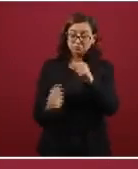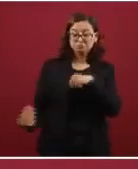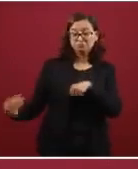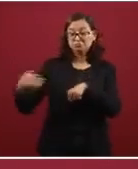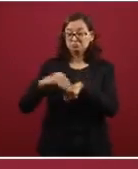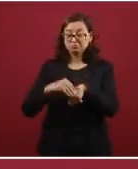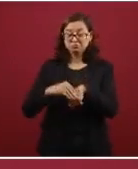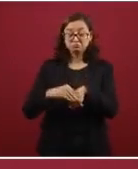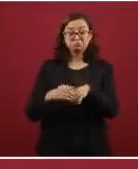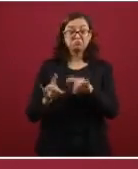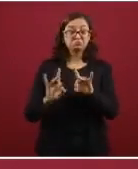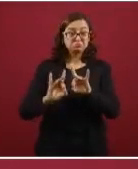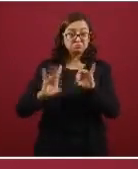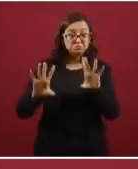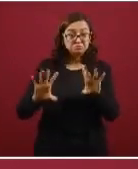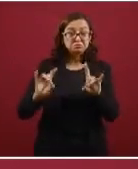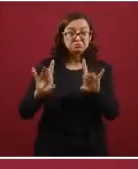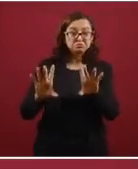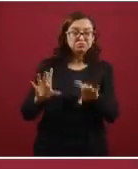caso.